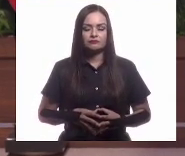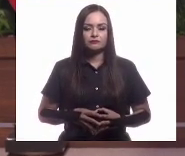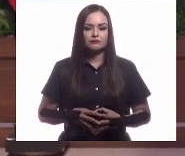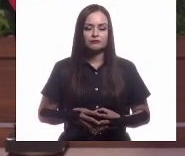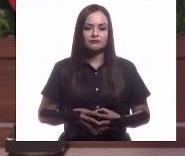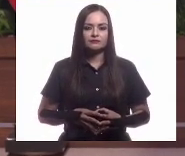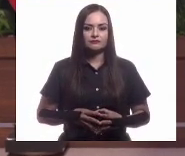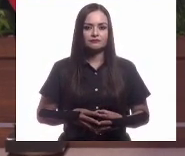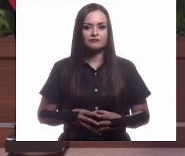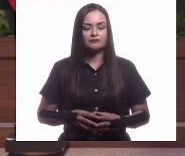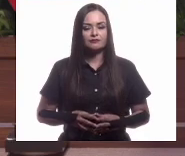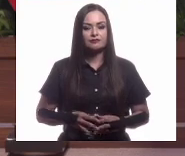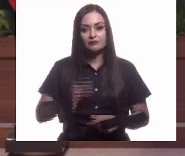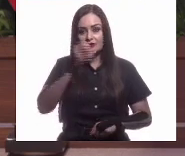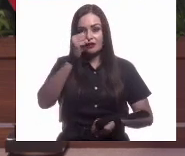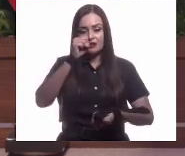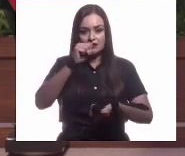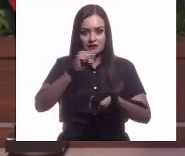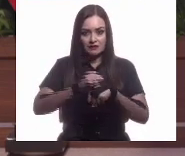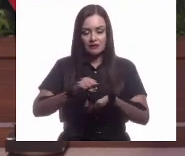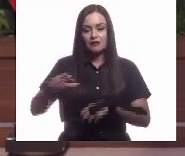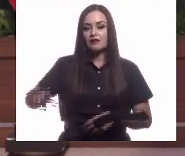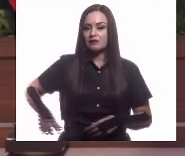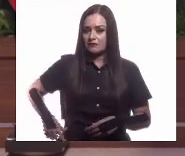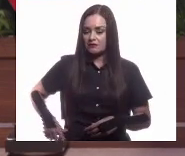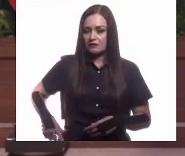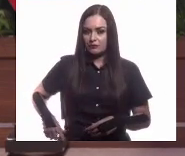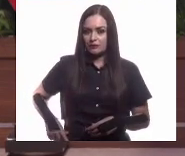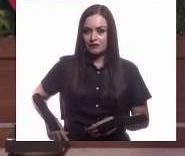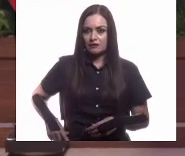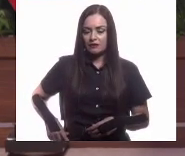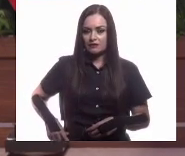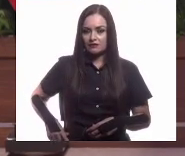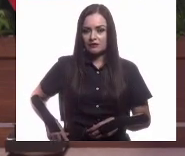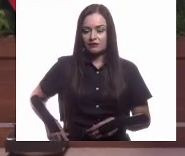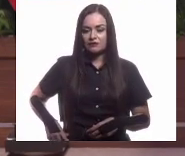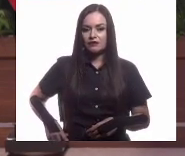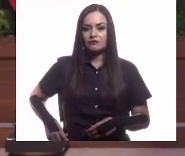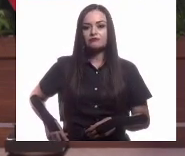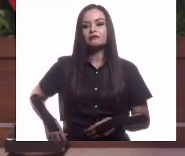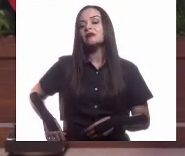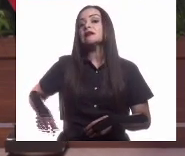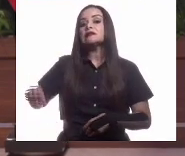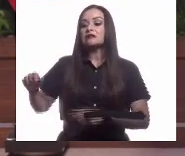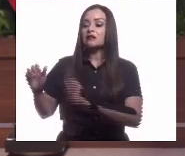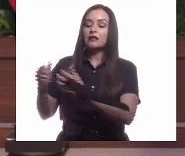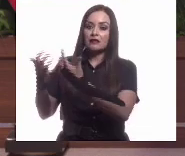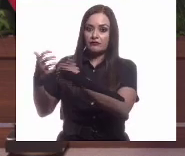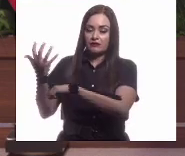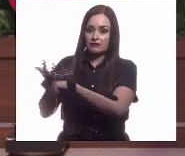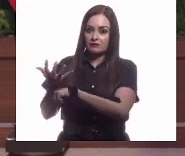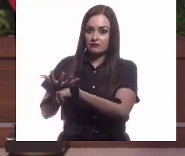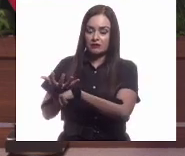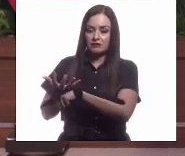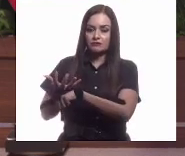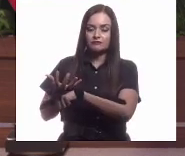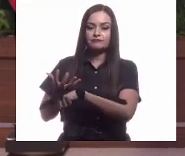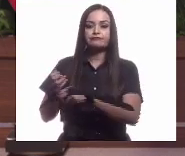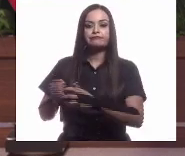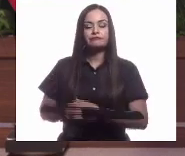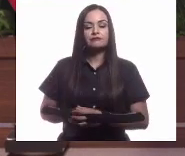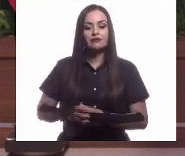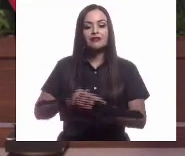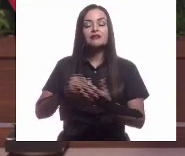la participación de la Secretaría de Gobernación y también de la Agencia para el Desarrollo de los Estados Unidos, certificamos el Centro de Justicia